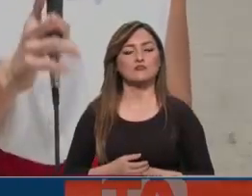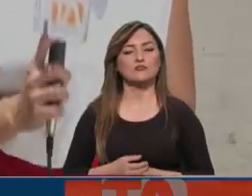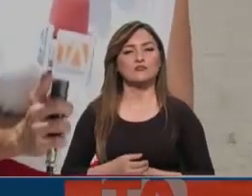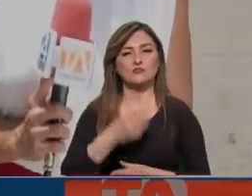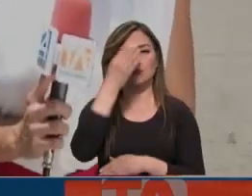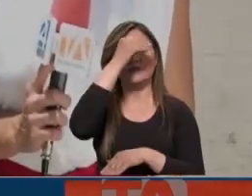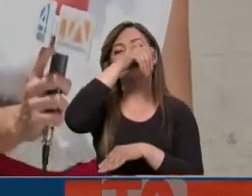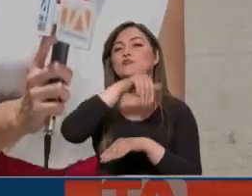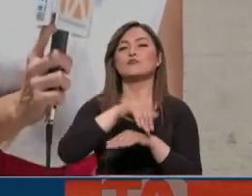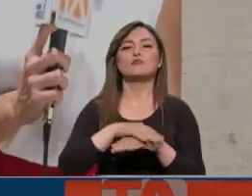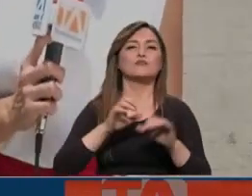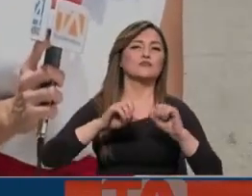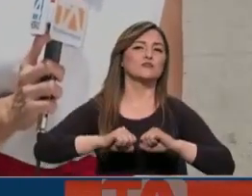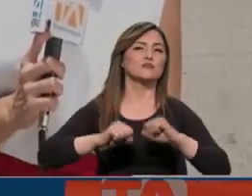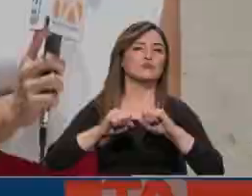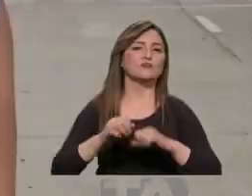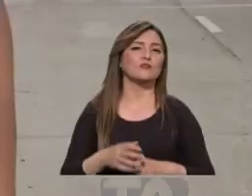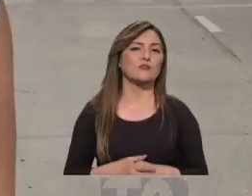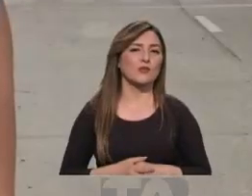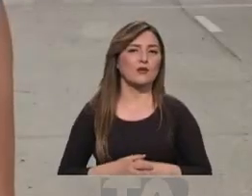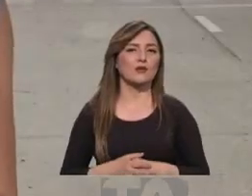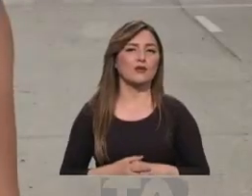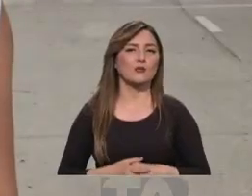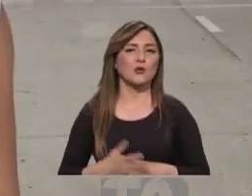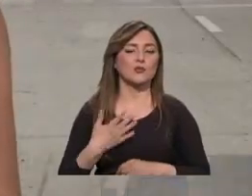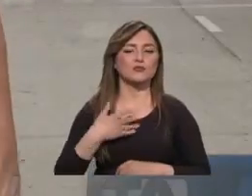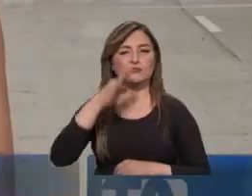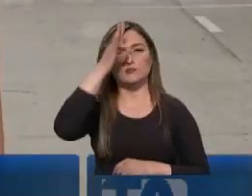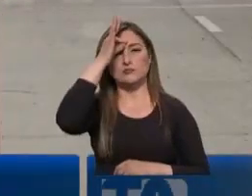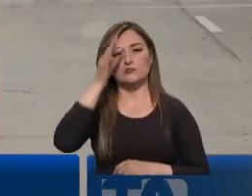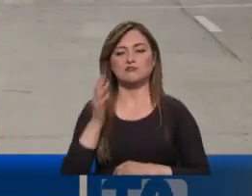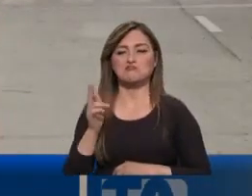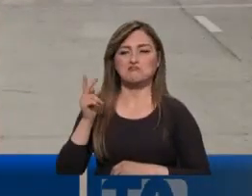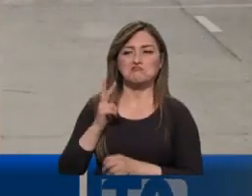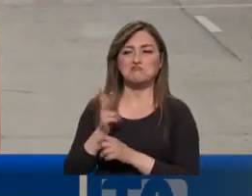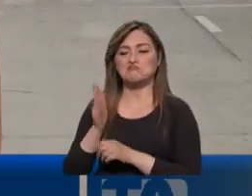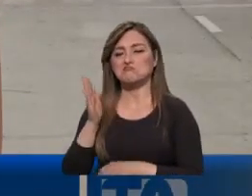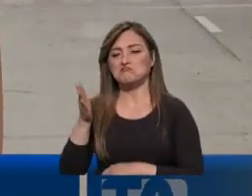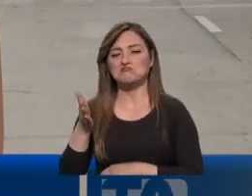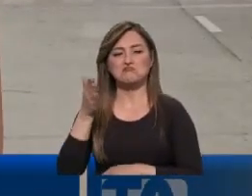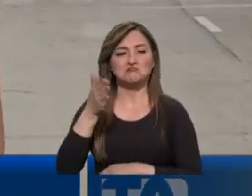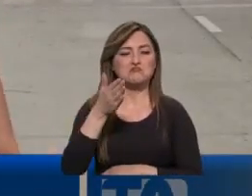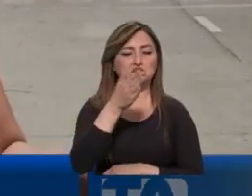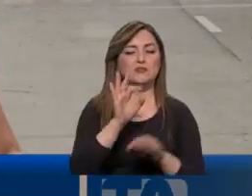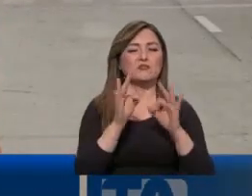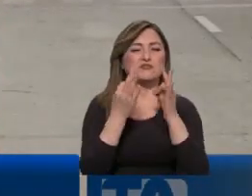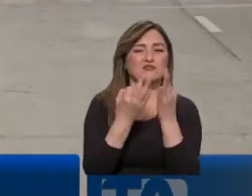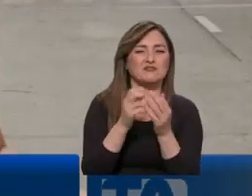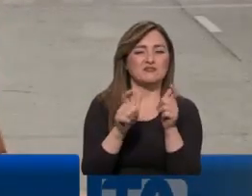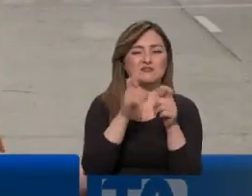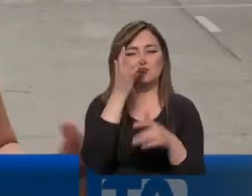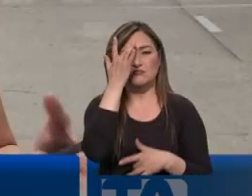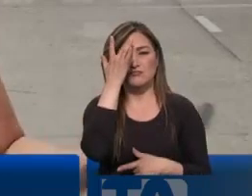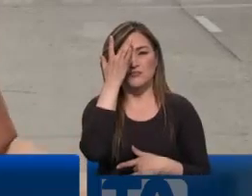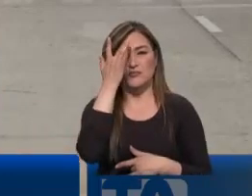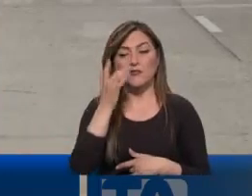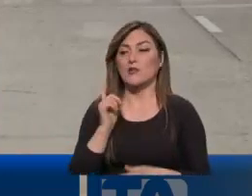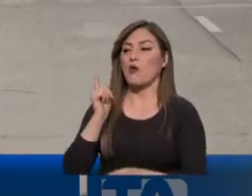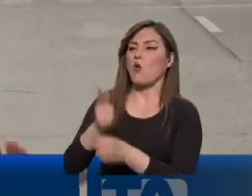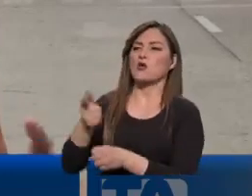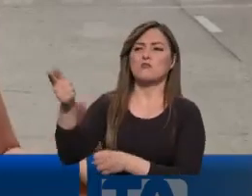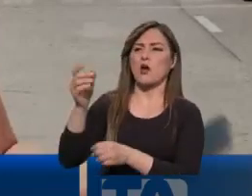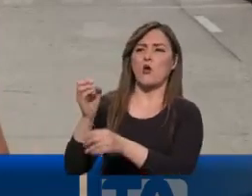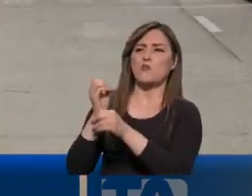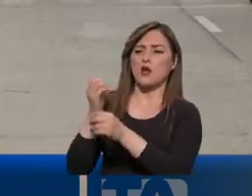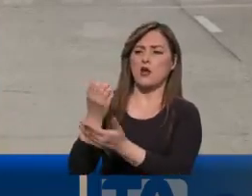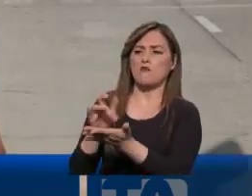Muy buenas tardes. Podríamos decir, luego de nuestro recorrido, de constatar cómo familiares de pacientes son obligados a comprar medicinas elementales e